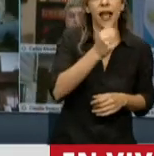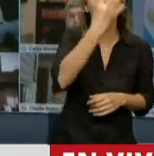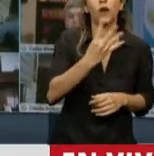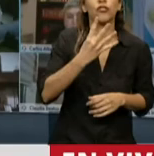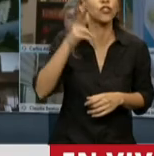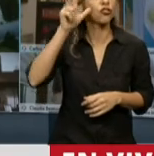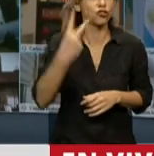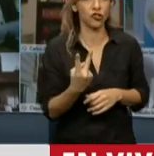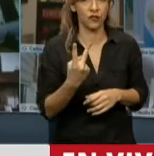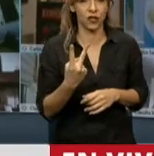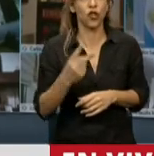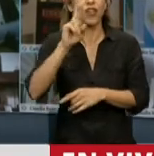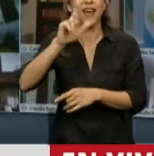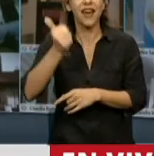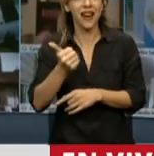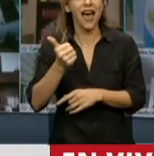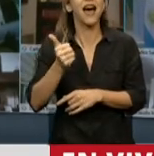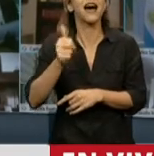RA-482 y el